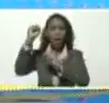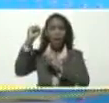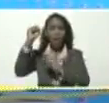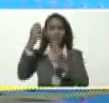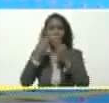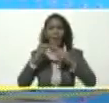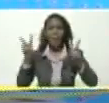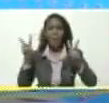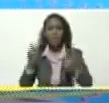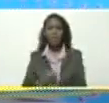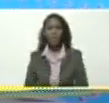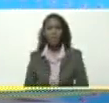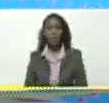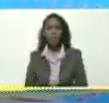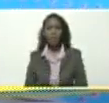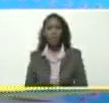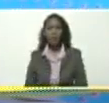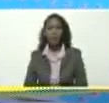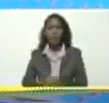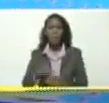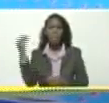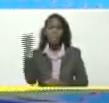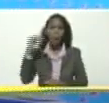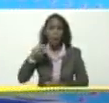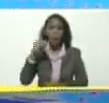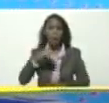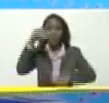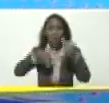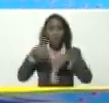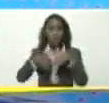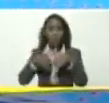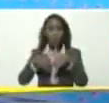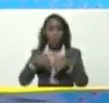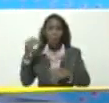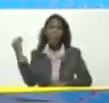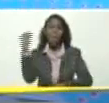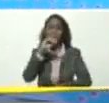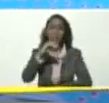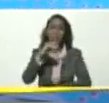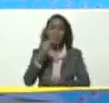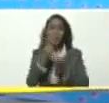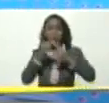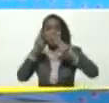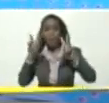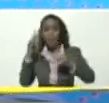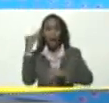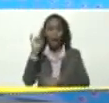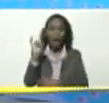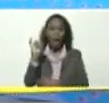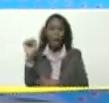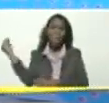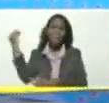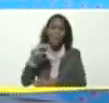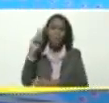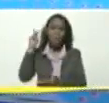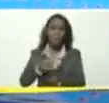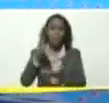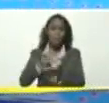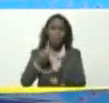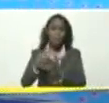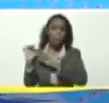paz. Mientras más votemos, más paz habrá. Mientras más